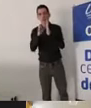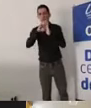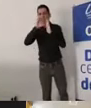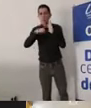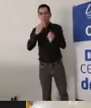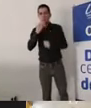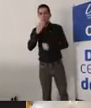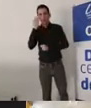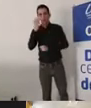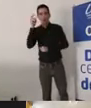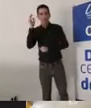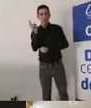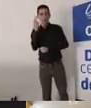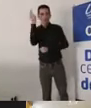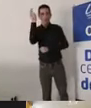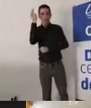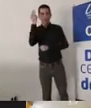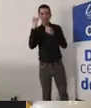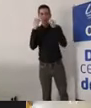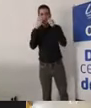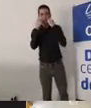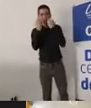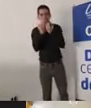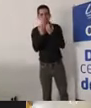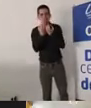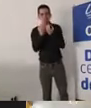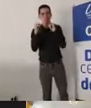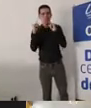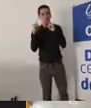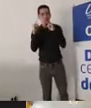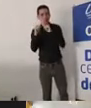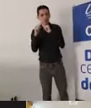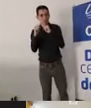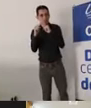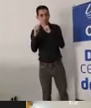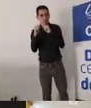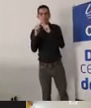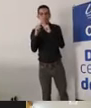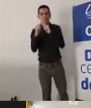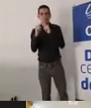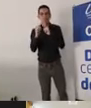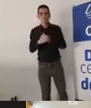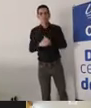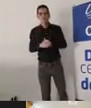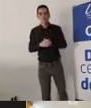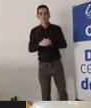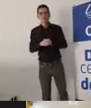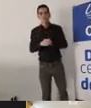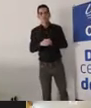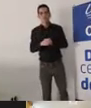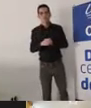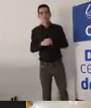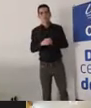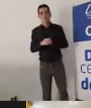la organización del barrio, la iglesia incluso, en donde todo esto finalmente construye tejido social y